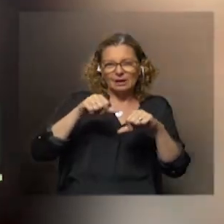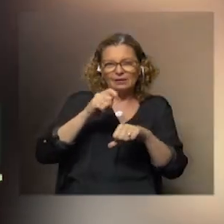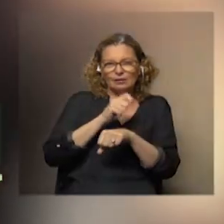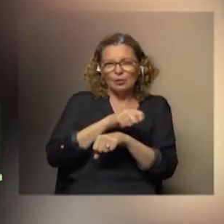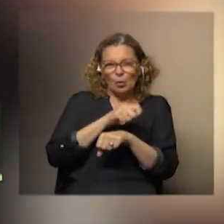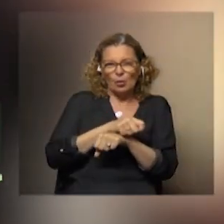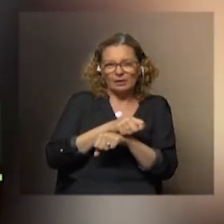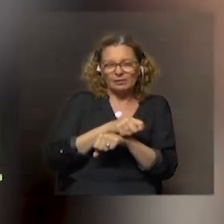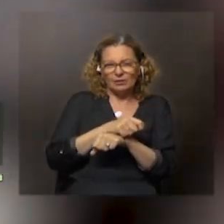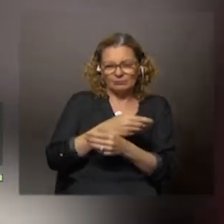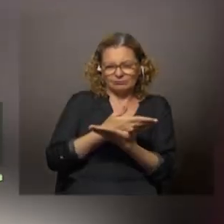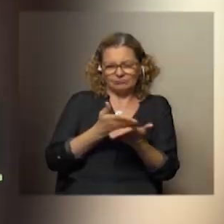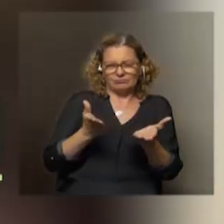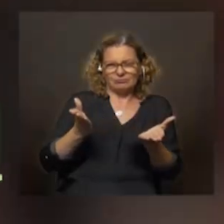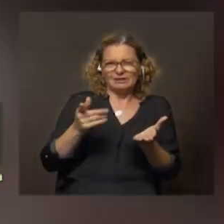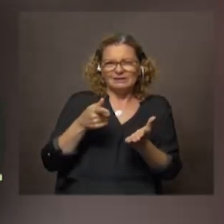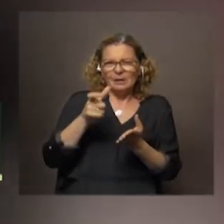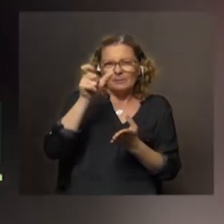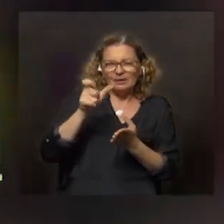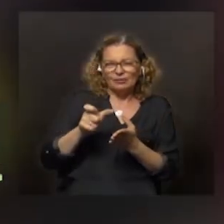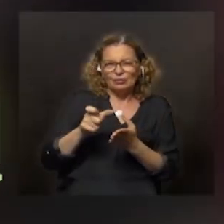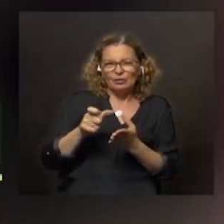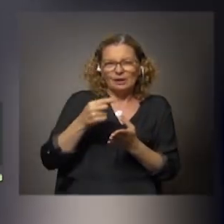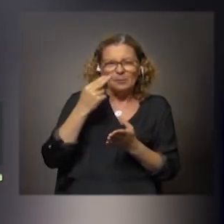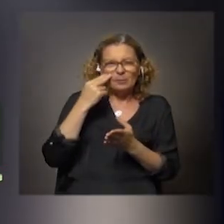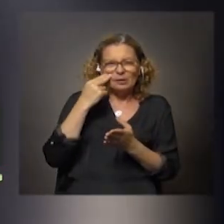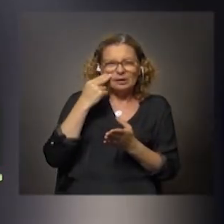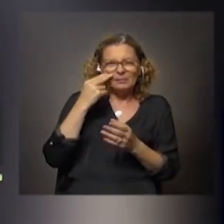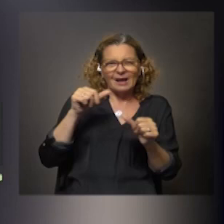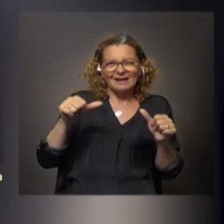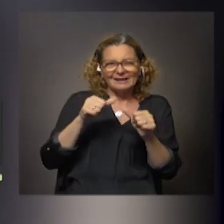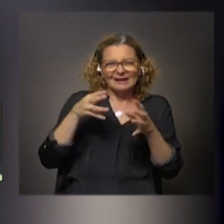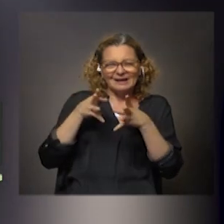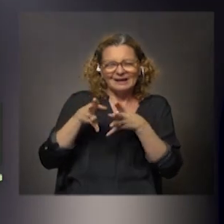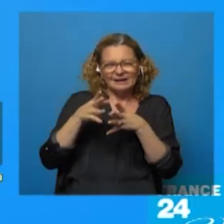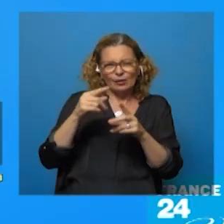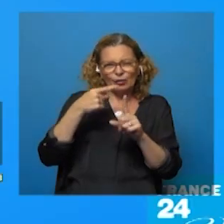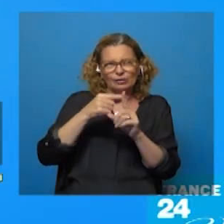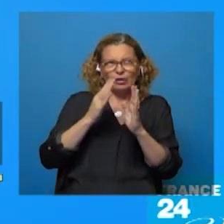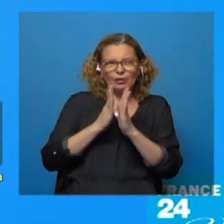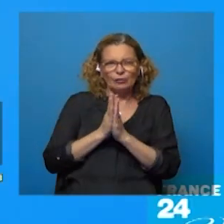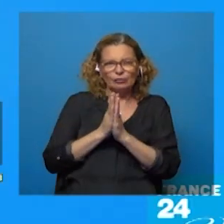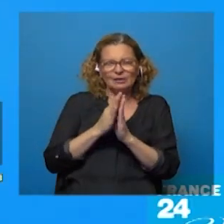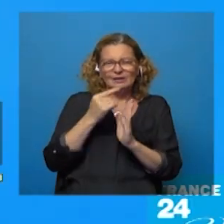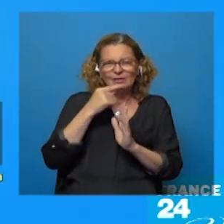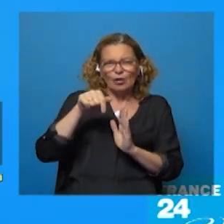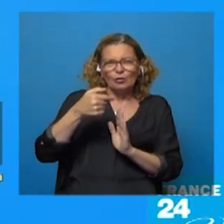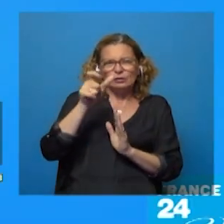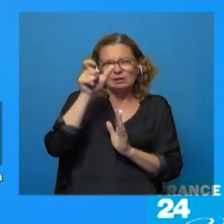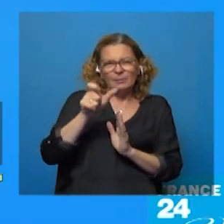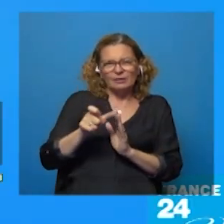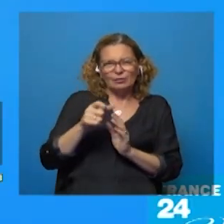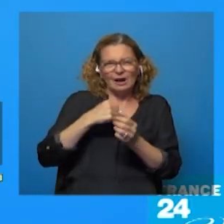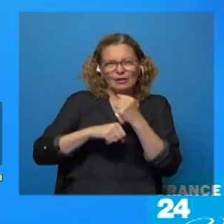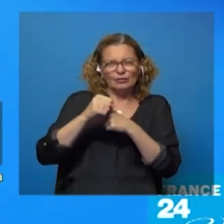juicio espectáculo ragnabard había sido condenado por el cargo de hacer la guerra contra Dios cargó que se ha imputado a otras personas En las